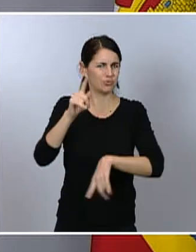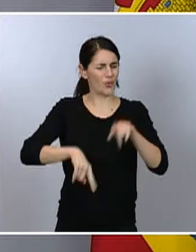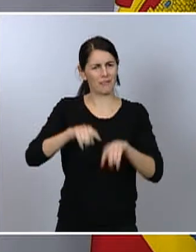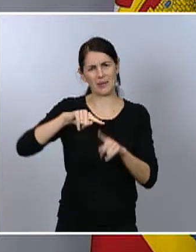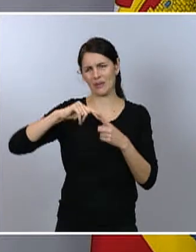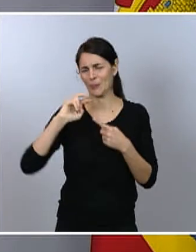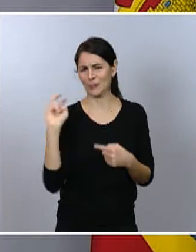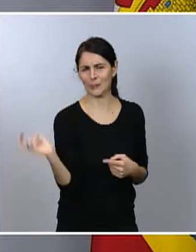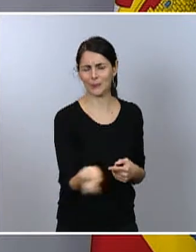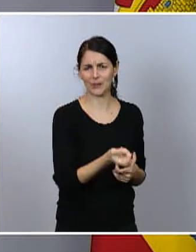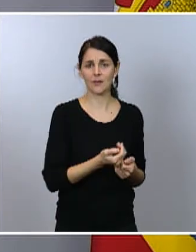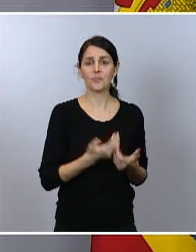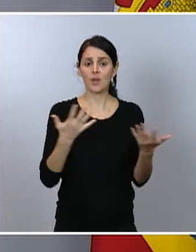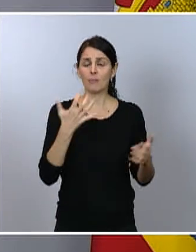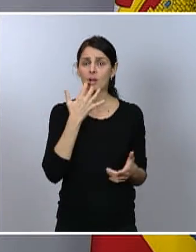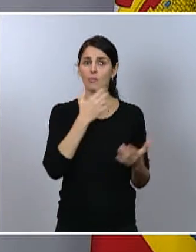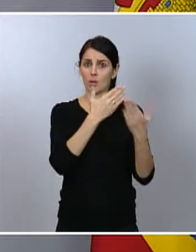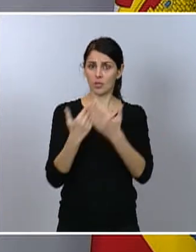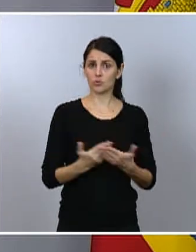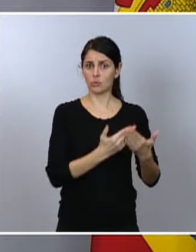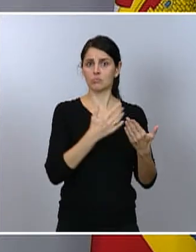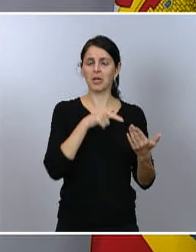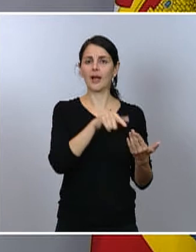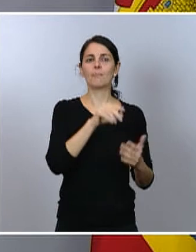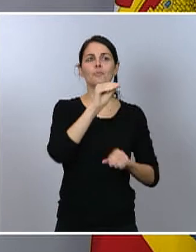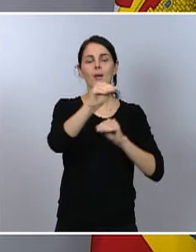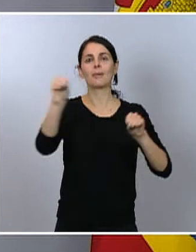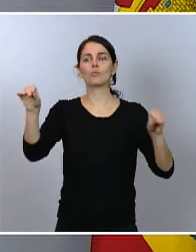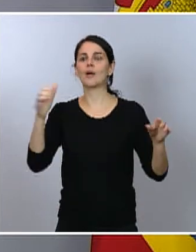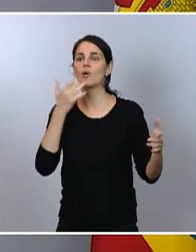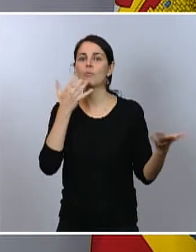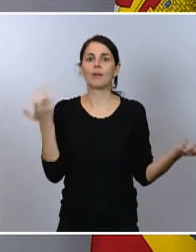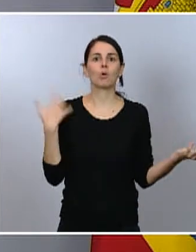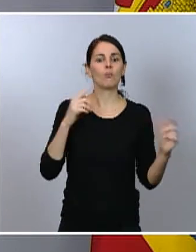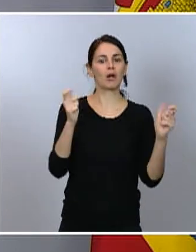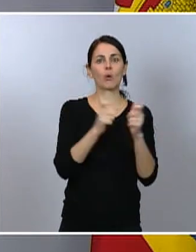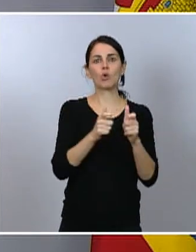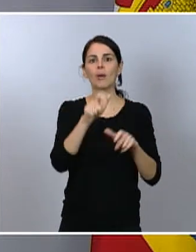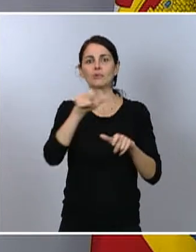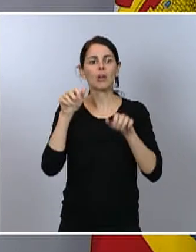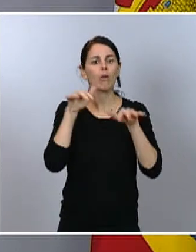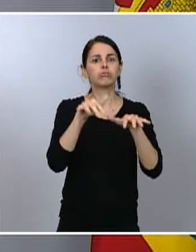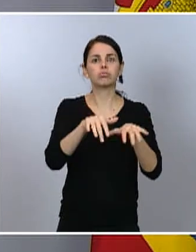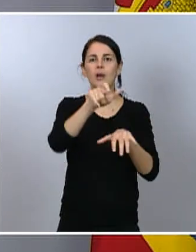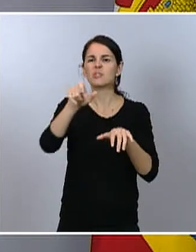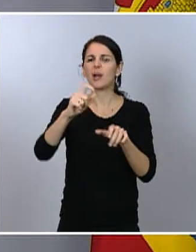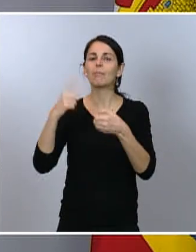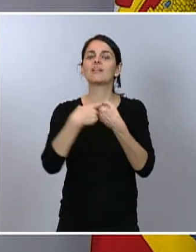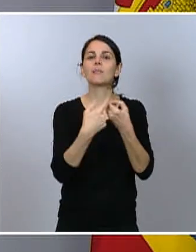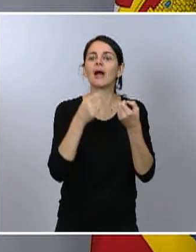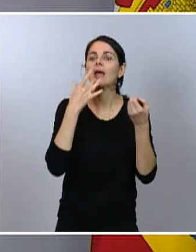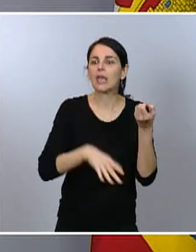el estudio, hemos preguntado sobre participación de grandes reuniones, etcétera. Estos datos todavía no los hemos podido